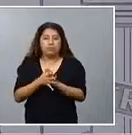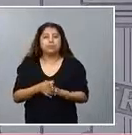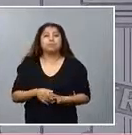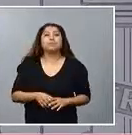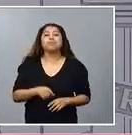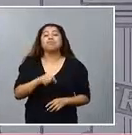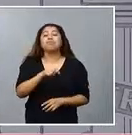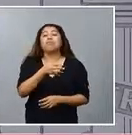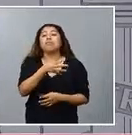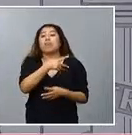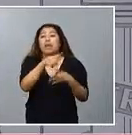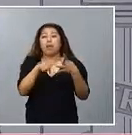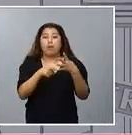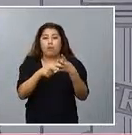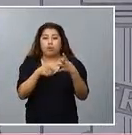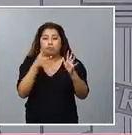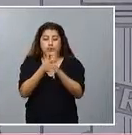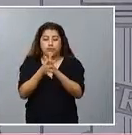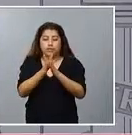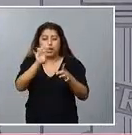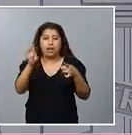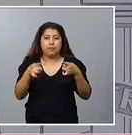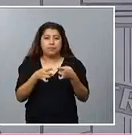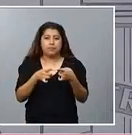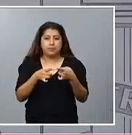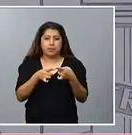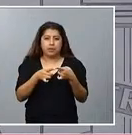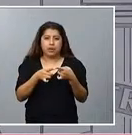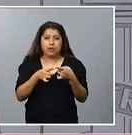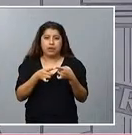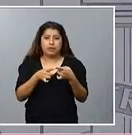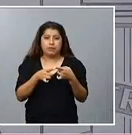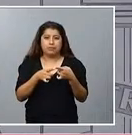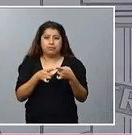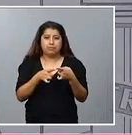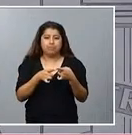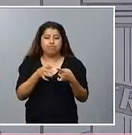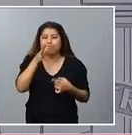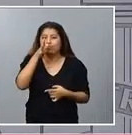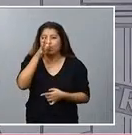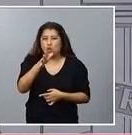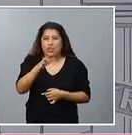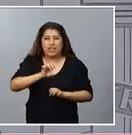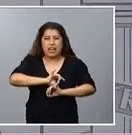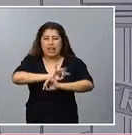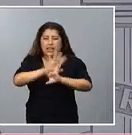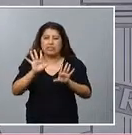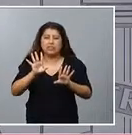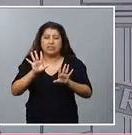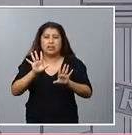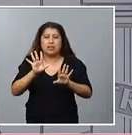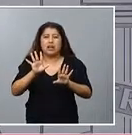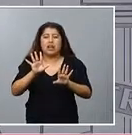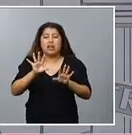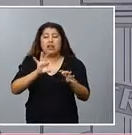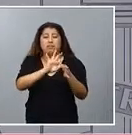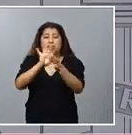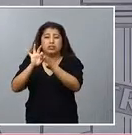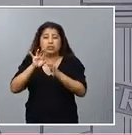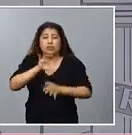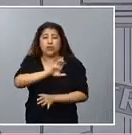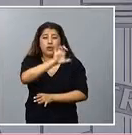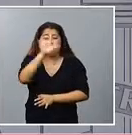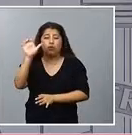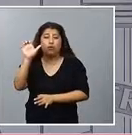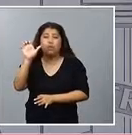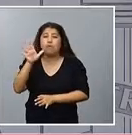grandes líneas. La primera de ellas es una condena rotunda por parte de la Unión Europea de